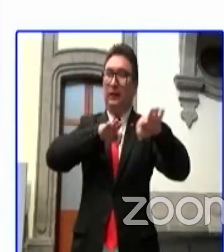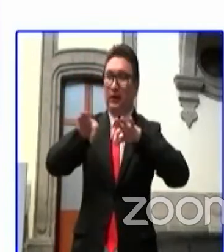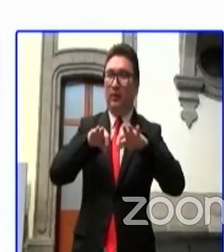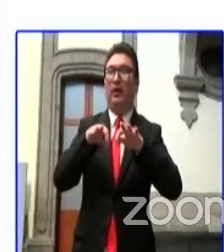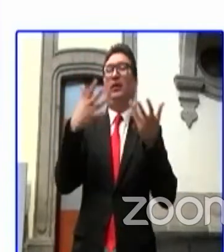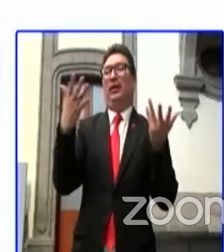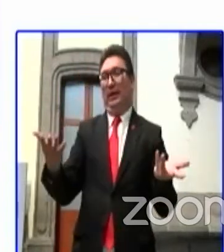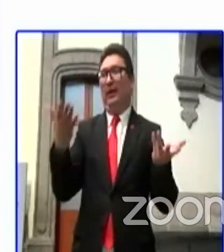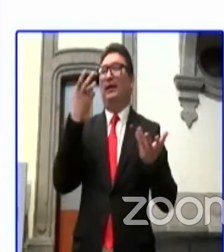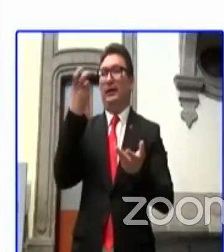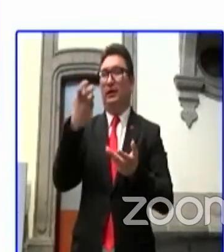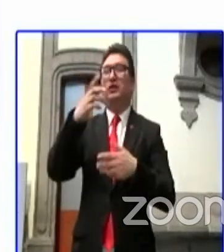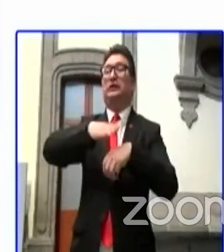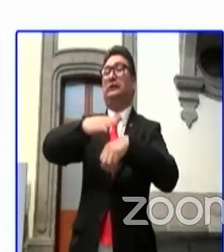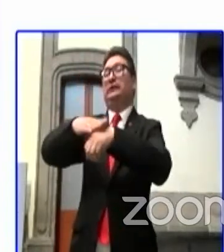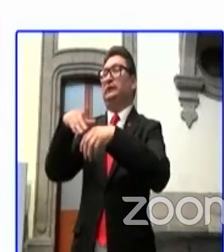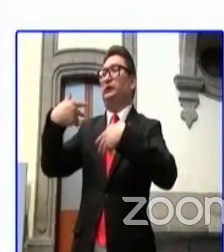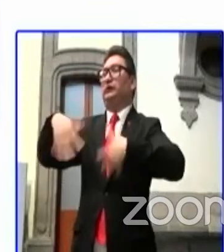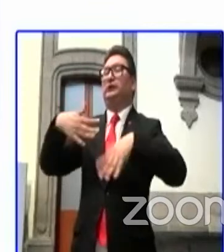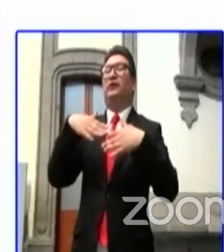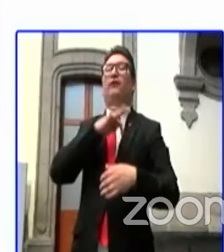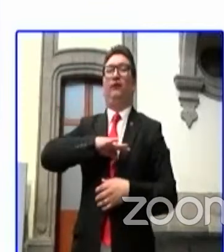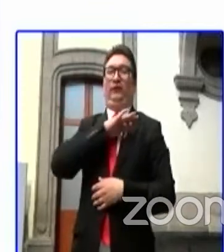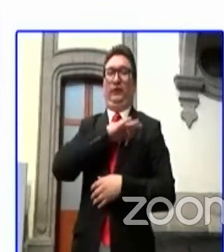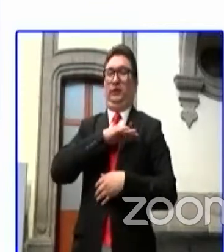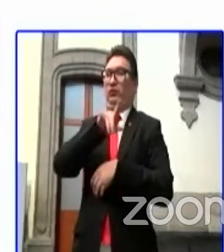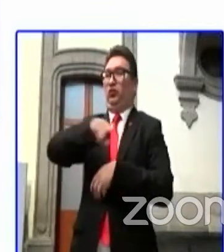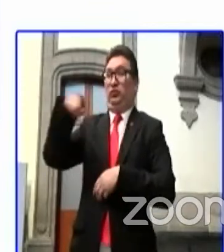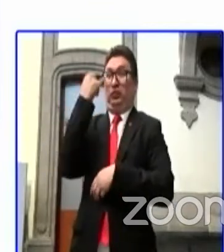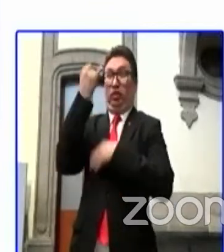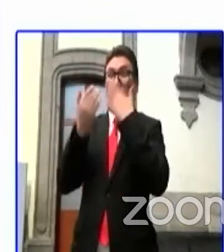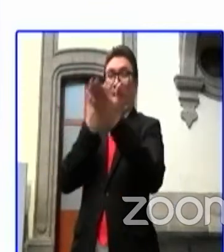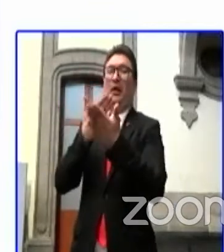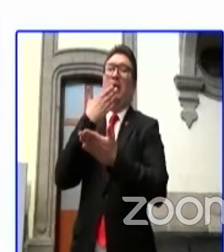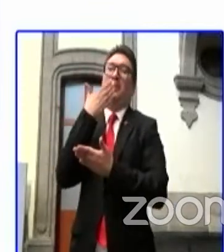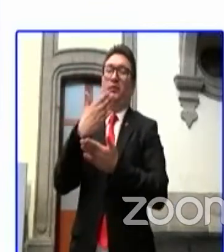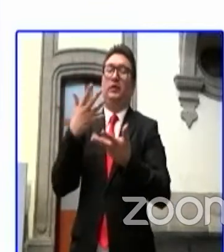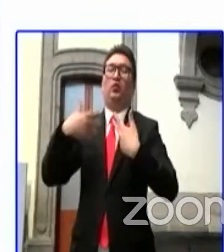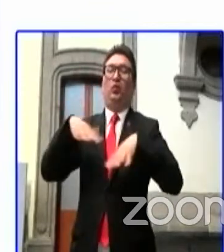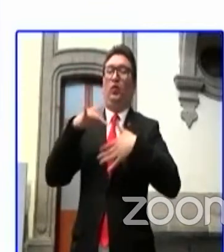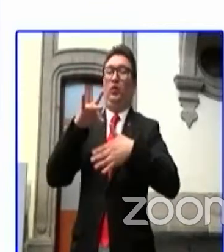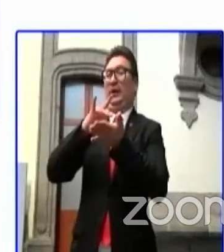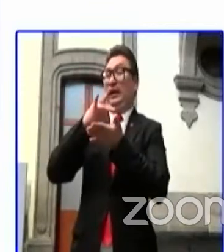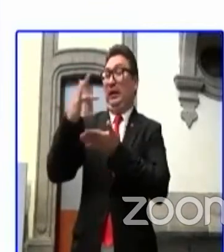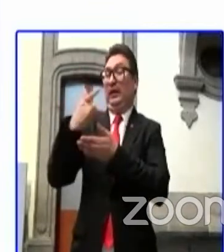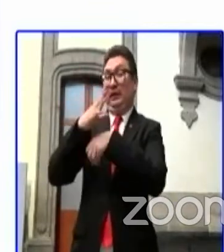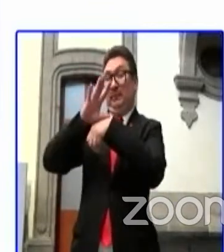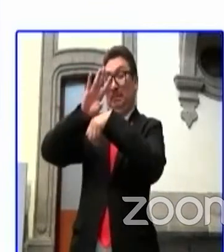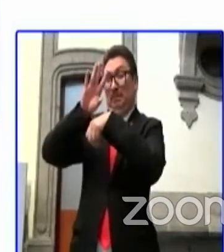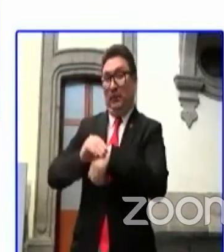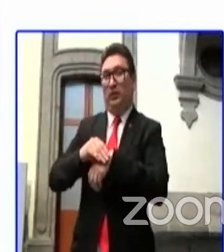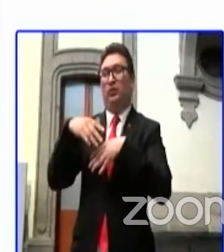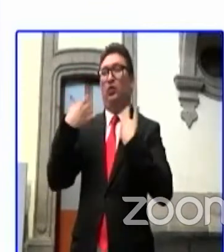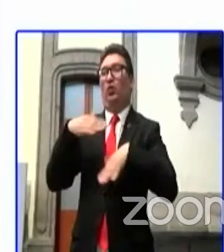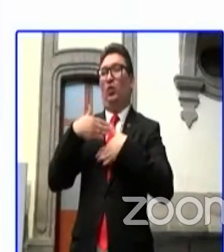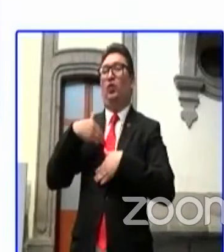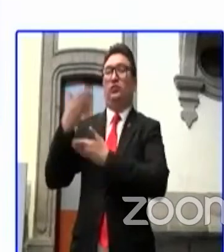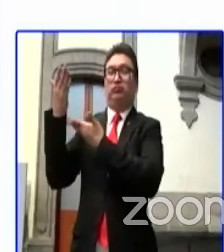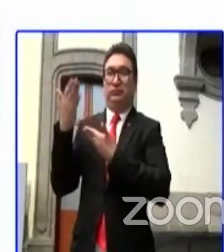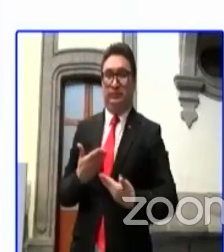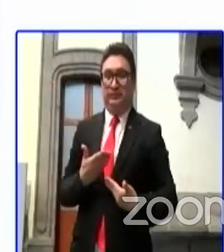esta iniciativa y quiero agradecer enormemente que me hayan permitido, que me hayan hecho el honor de estar hoy